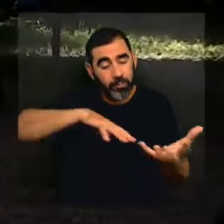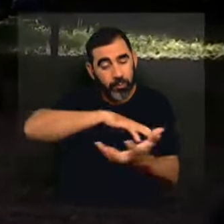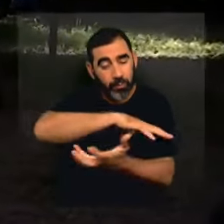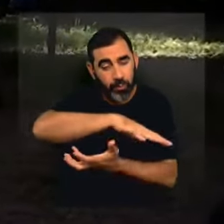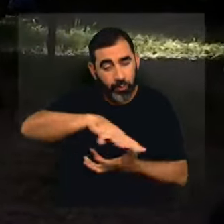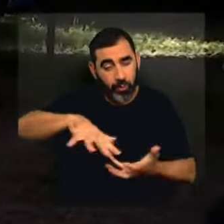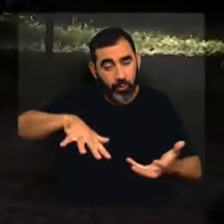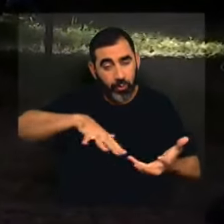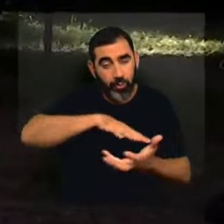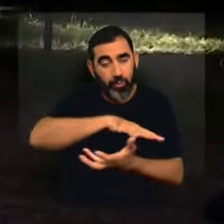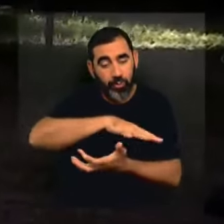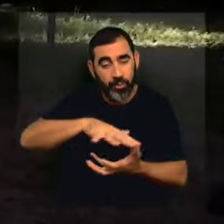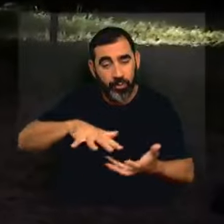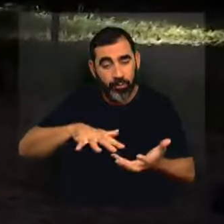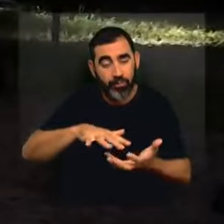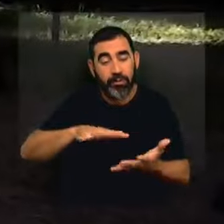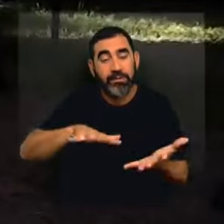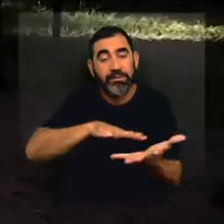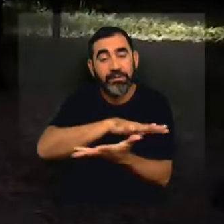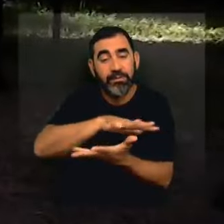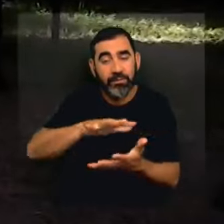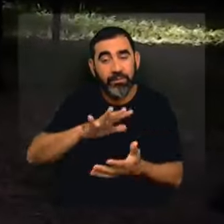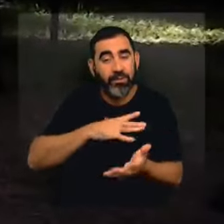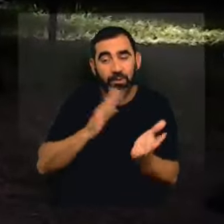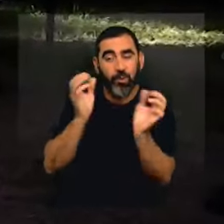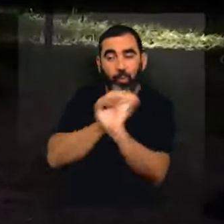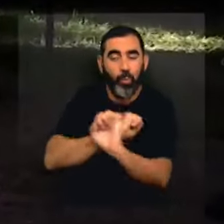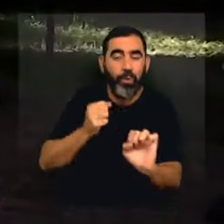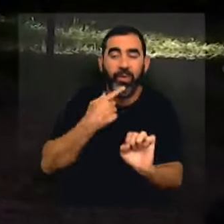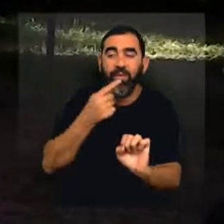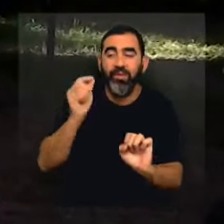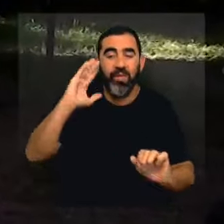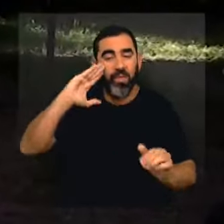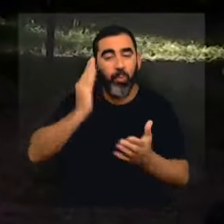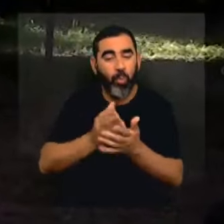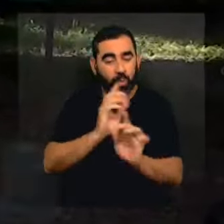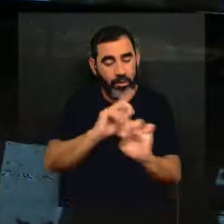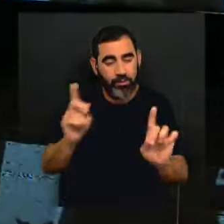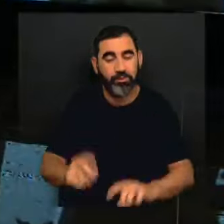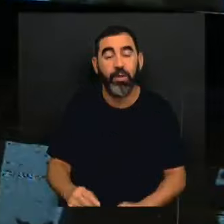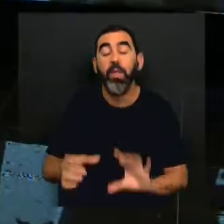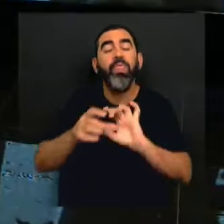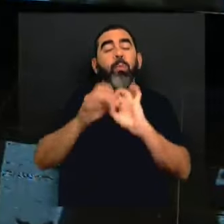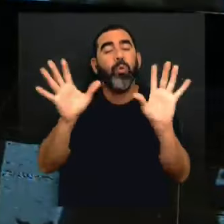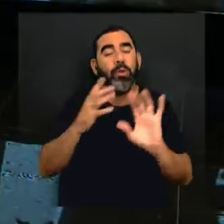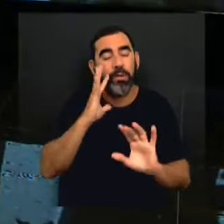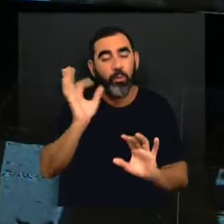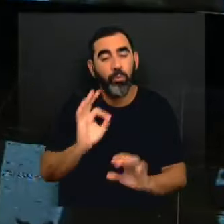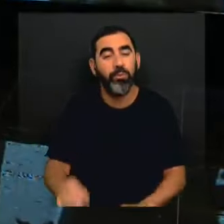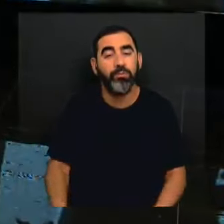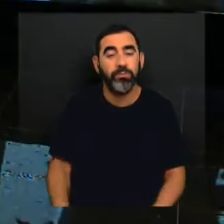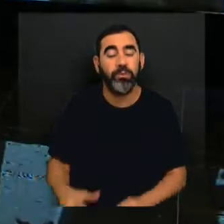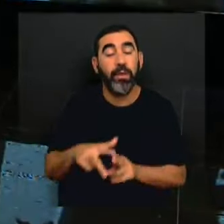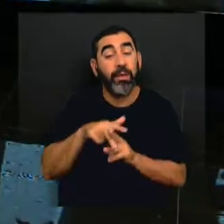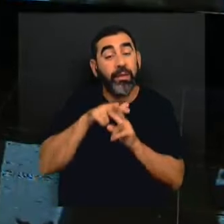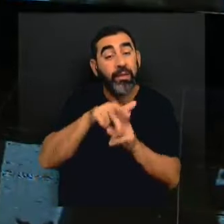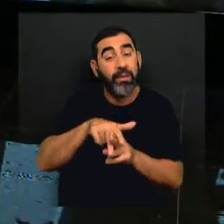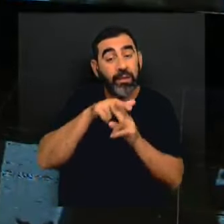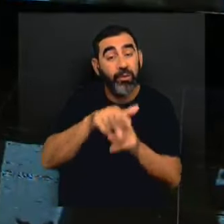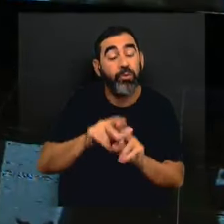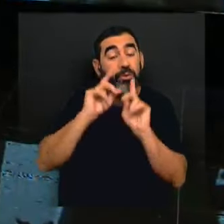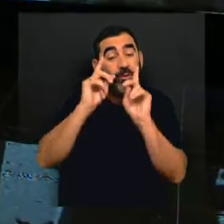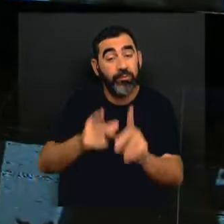y crea una situación de que eso no se puede llamar democracia y la crioll también fue